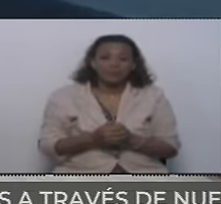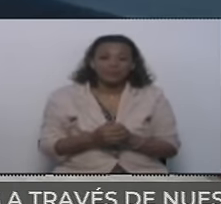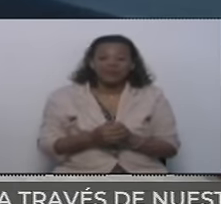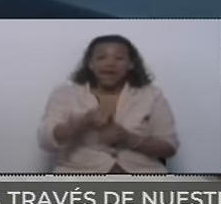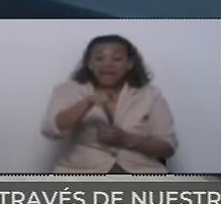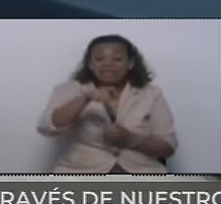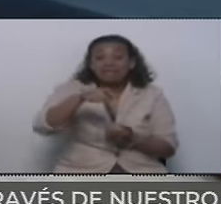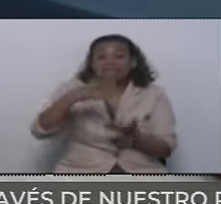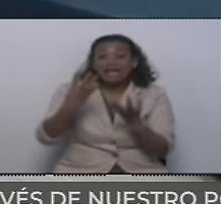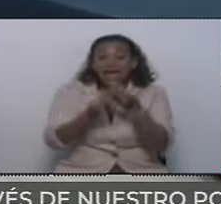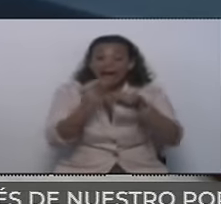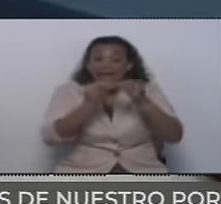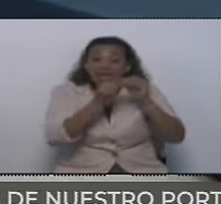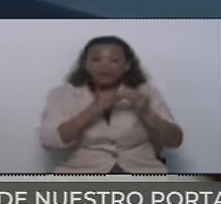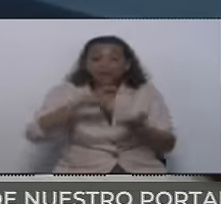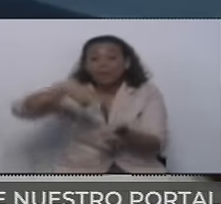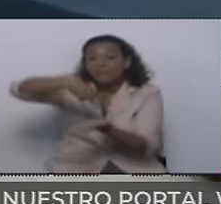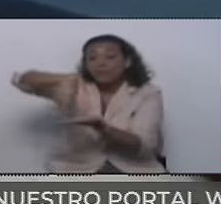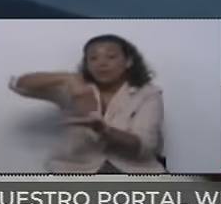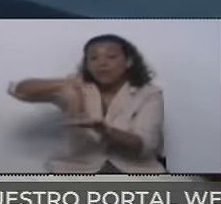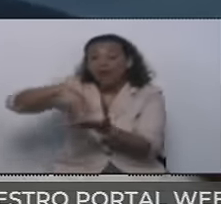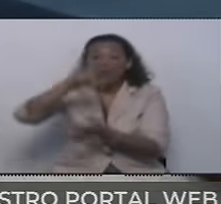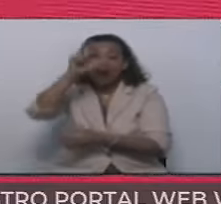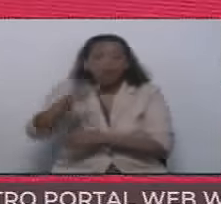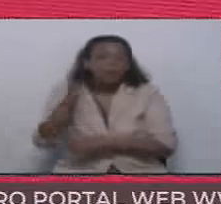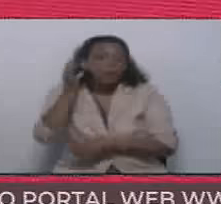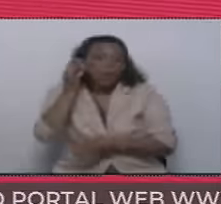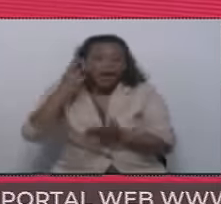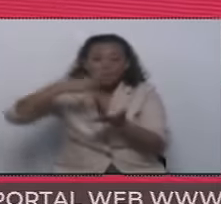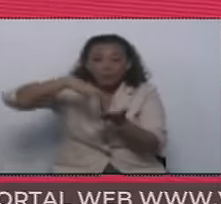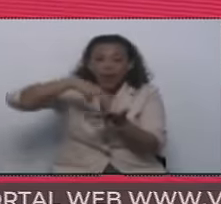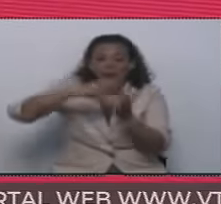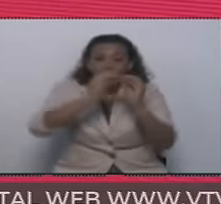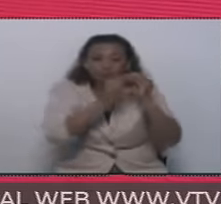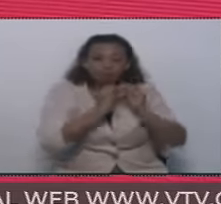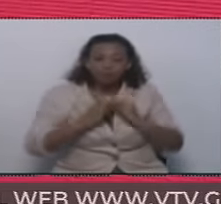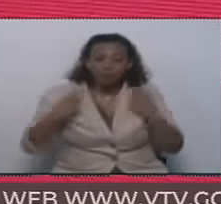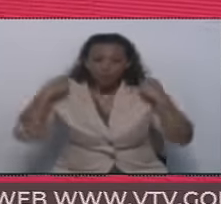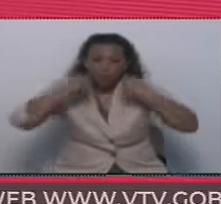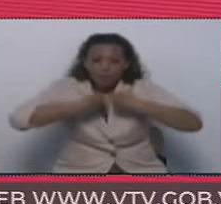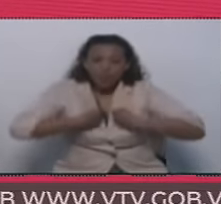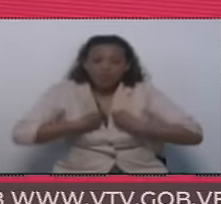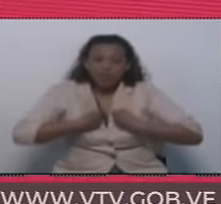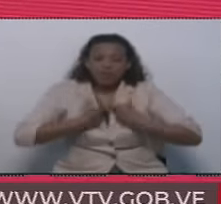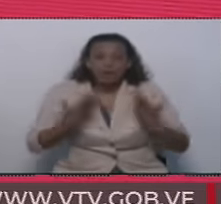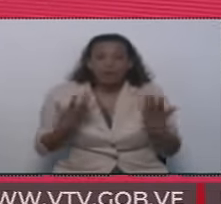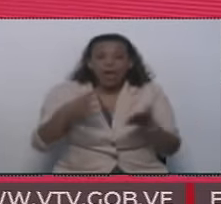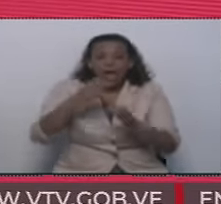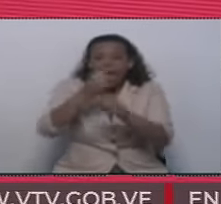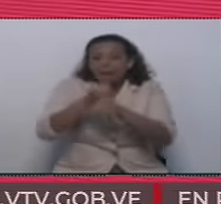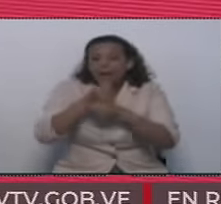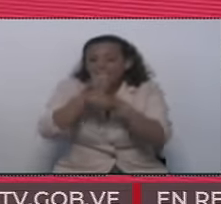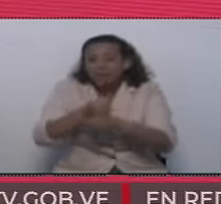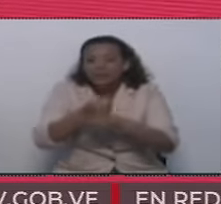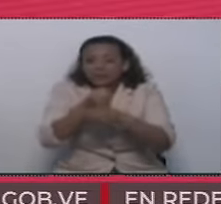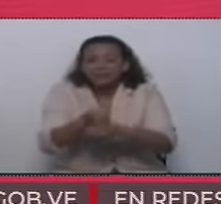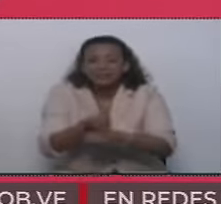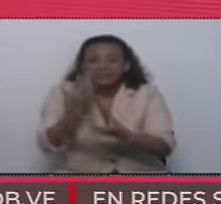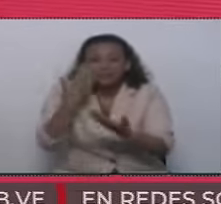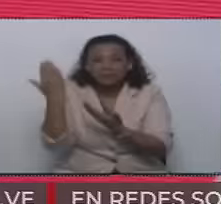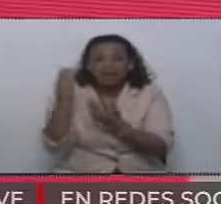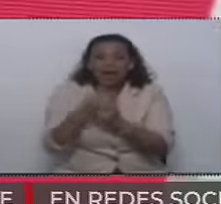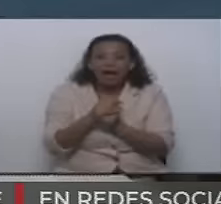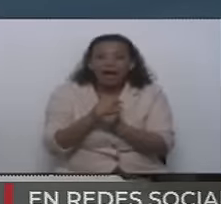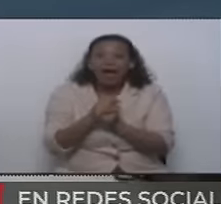Monagas, correcto. Mira, con su abrigo, el caballito, y